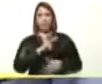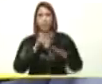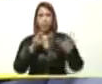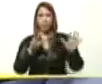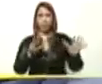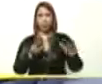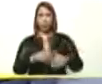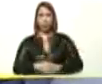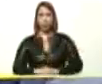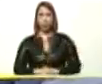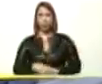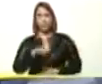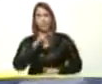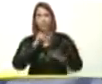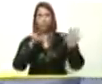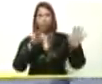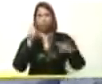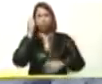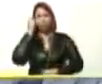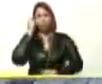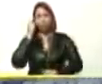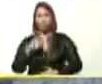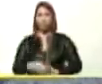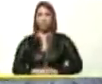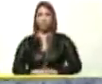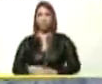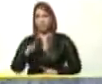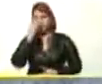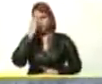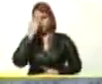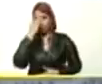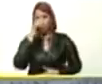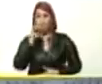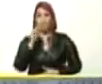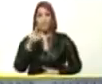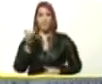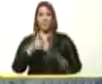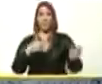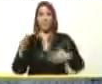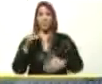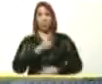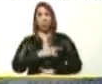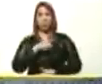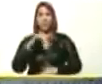28 ¿Qué cae? 28 28 de febrero y primero de marzo 1 de marzo.